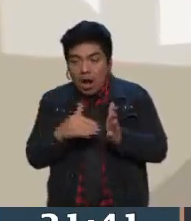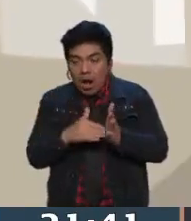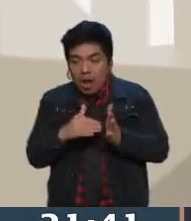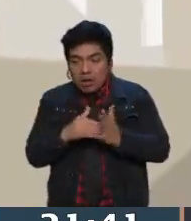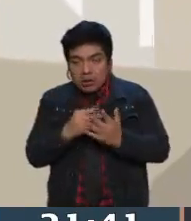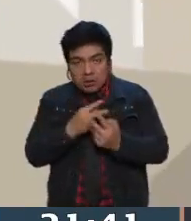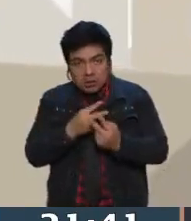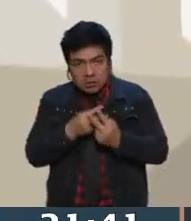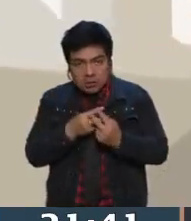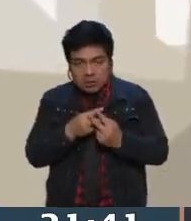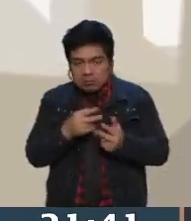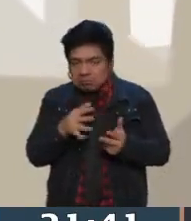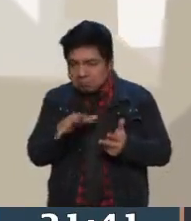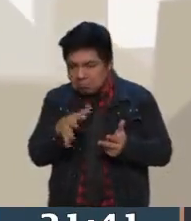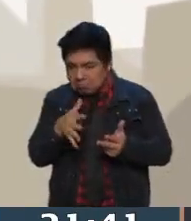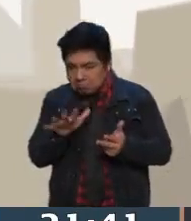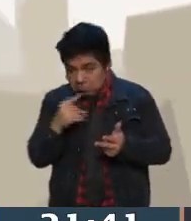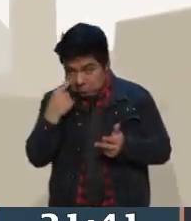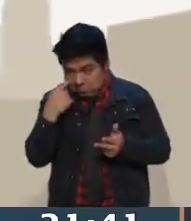que nos demos una idea,